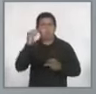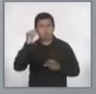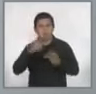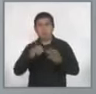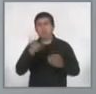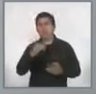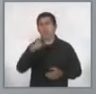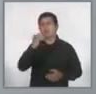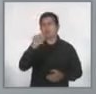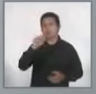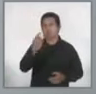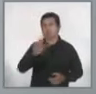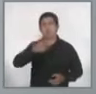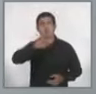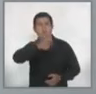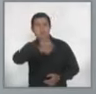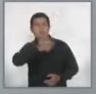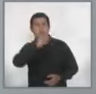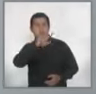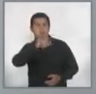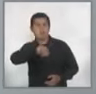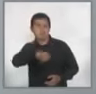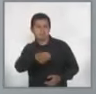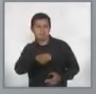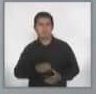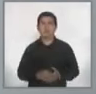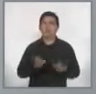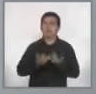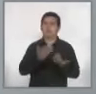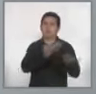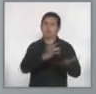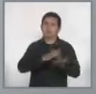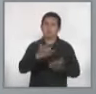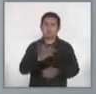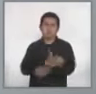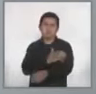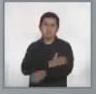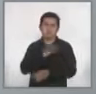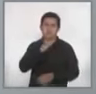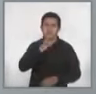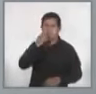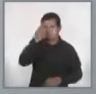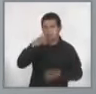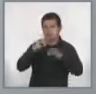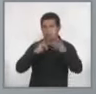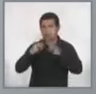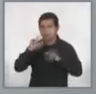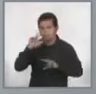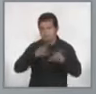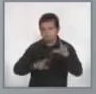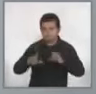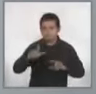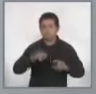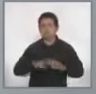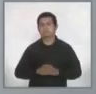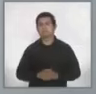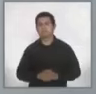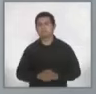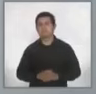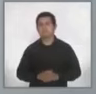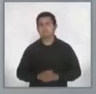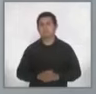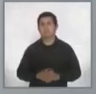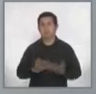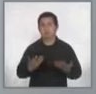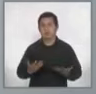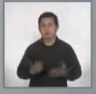televisión digital en el 9.1. Agradecemos también a mi compañero Yolislaman Cárcova en interpretación de la lengua de señas mexicana. Y